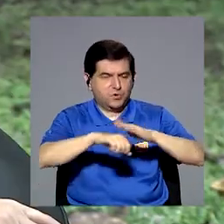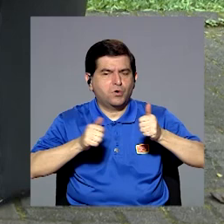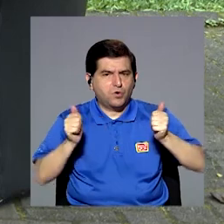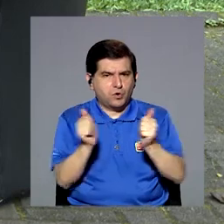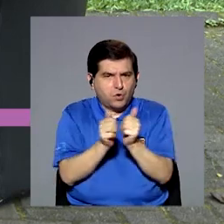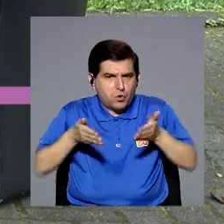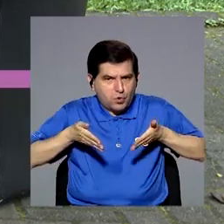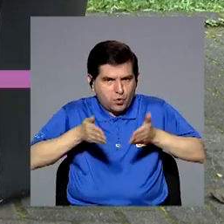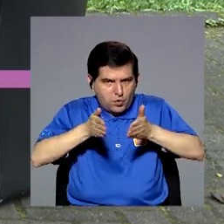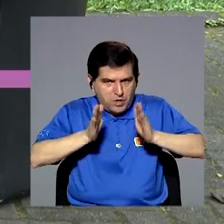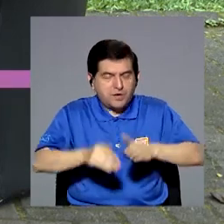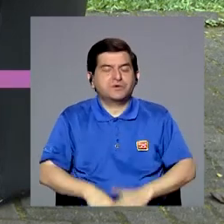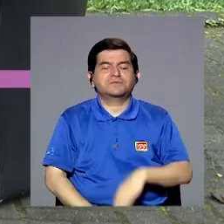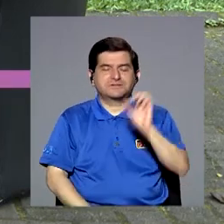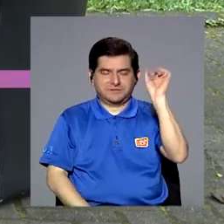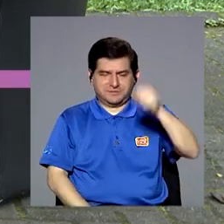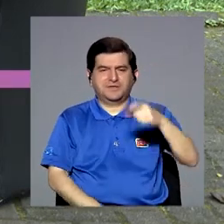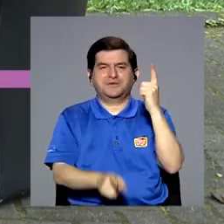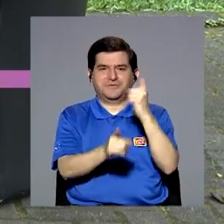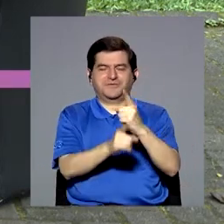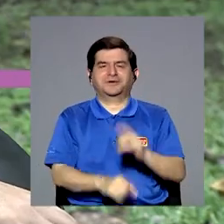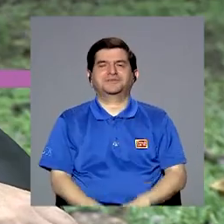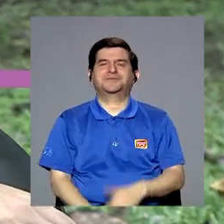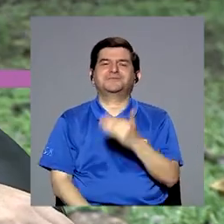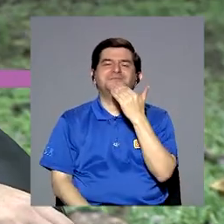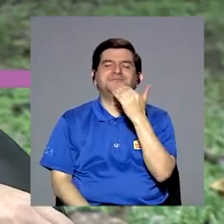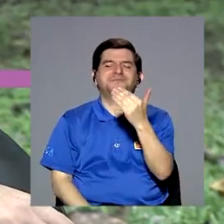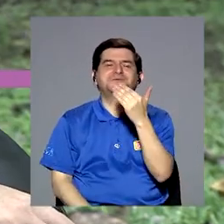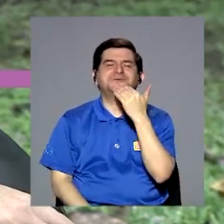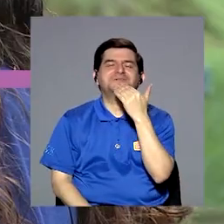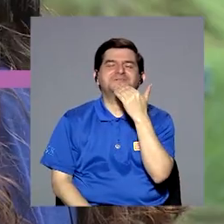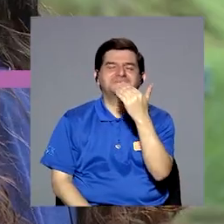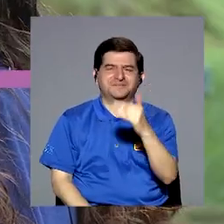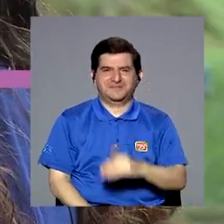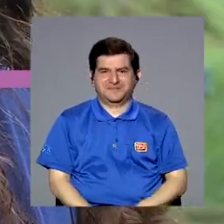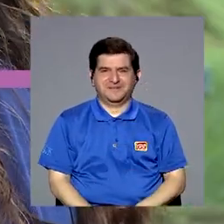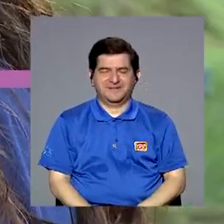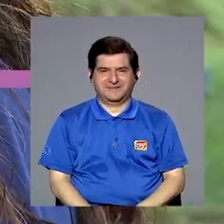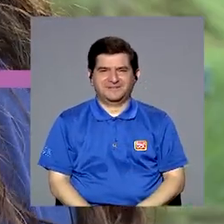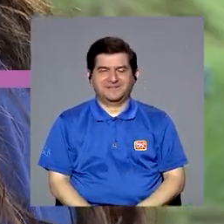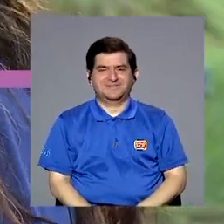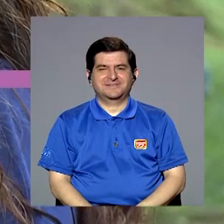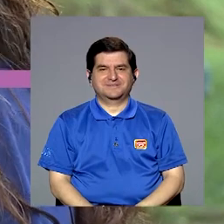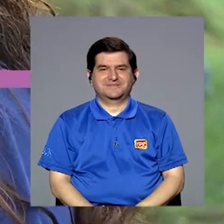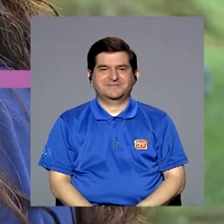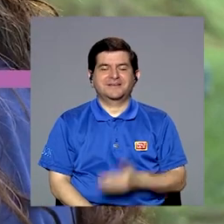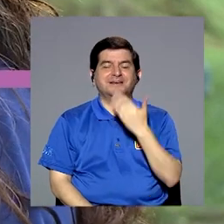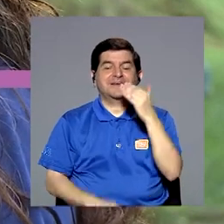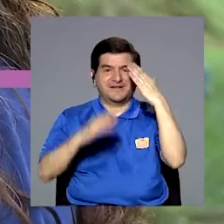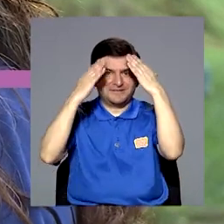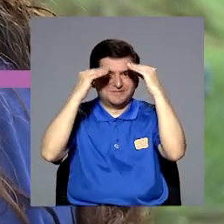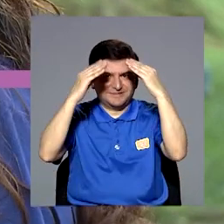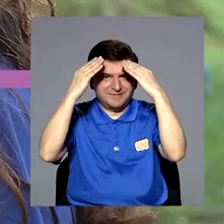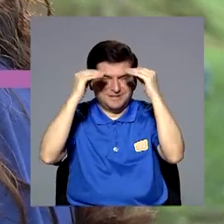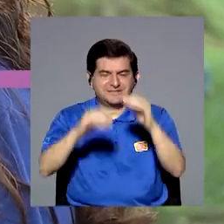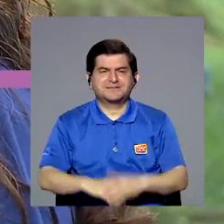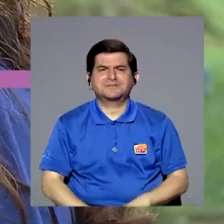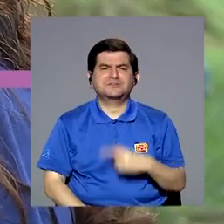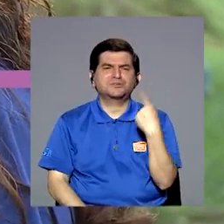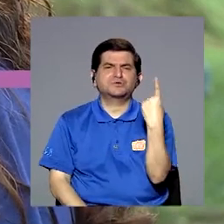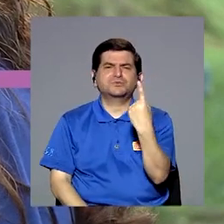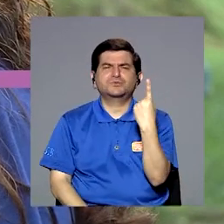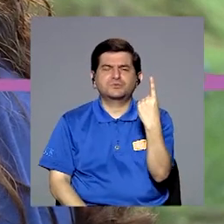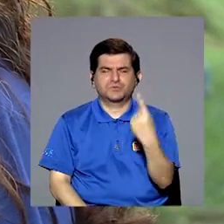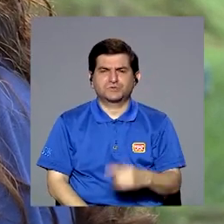hijos. Exacto, la comunicación efectiva con los hijos. Okay. Muchísimas gracias. Muchísimas gracias por compartir con nosotros este ratito esta información. Nada